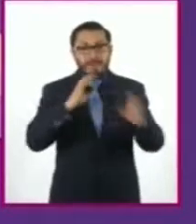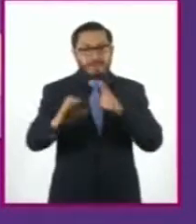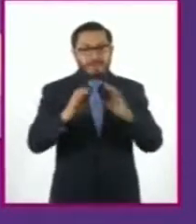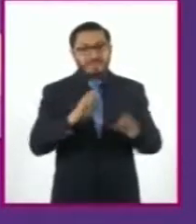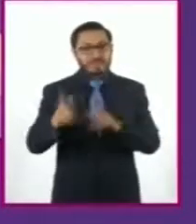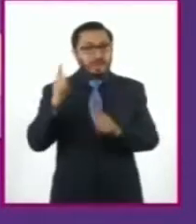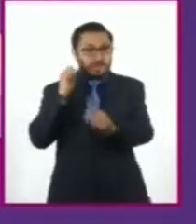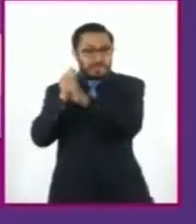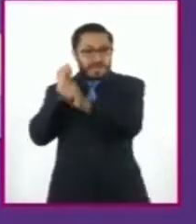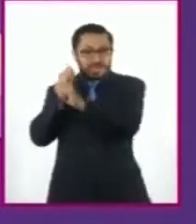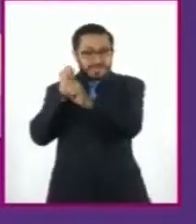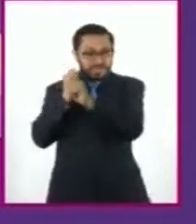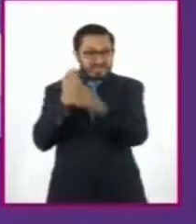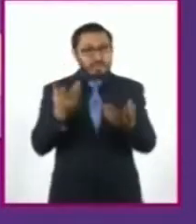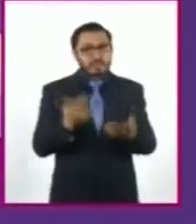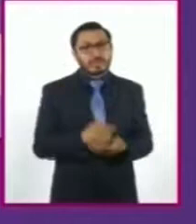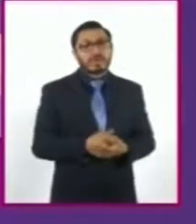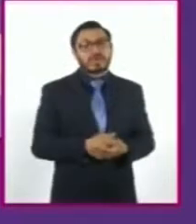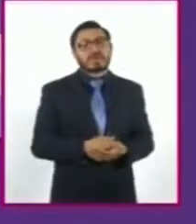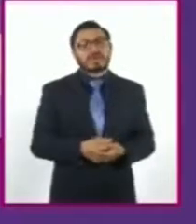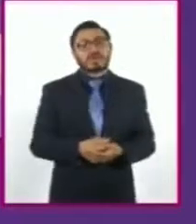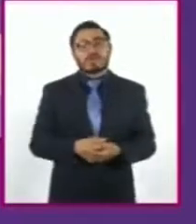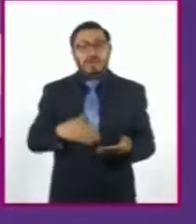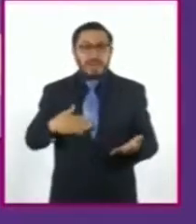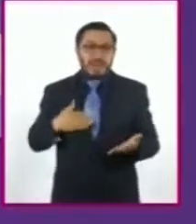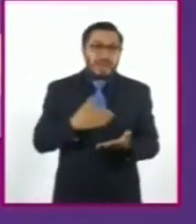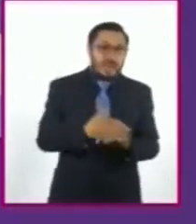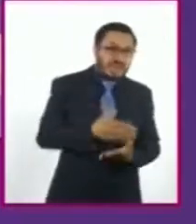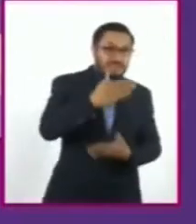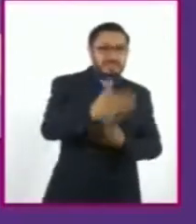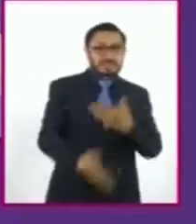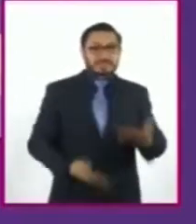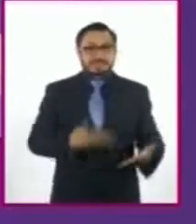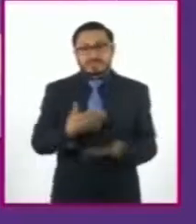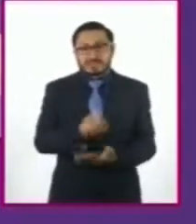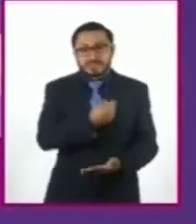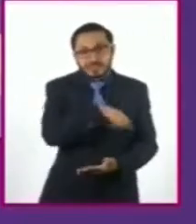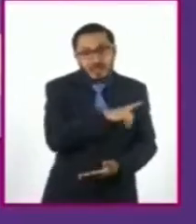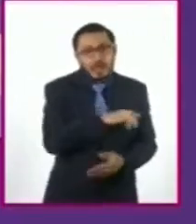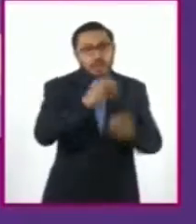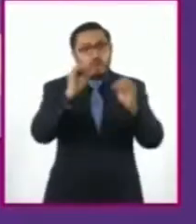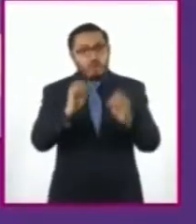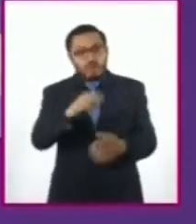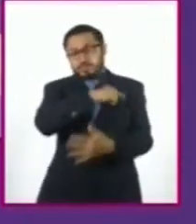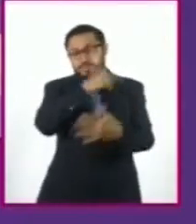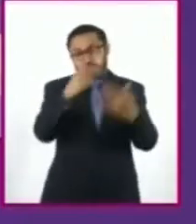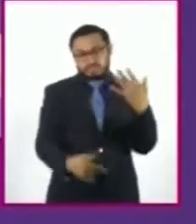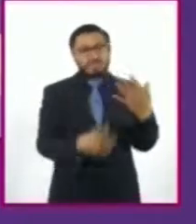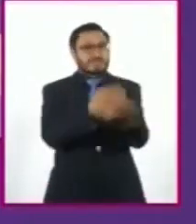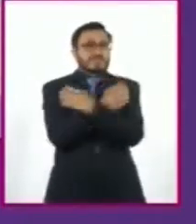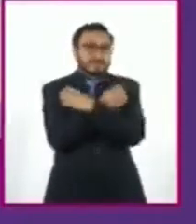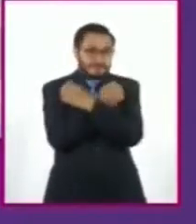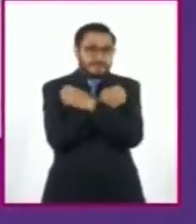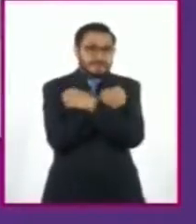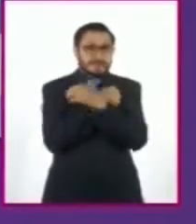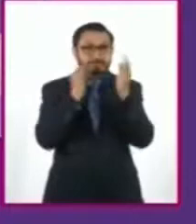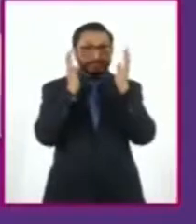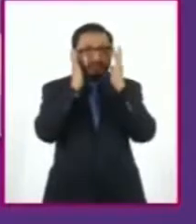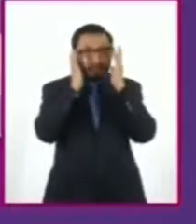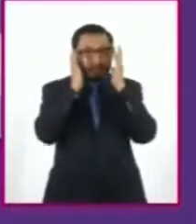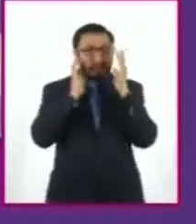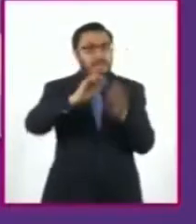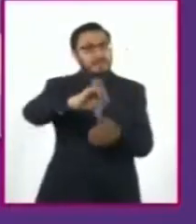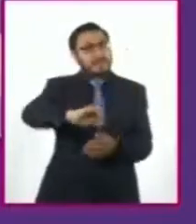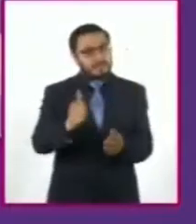transporte disponible, el acceso a los servicios de salud o a las opciones educativas. Por otro